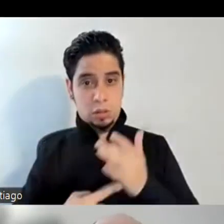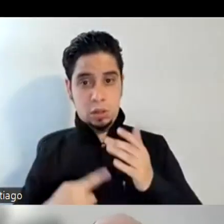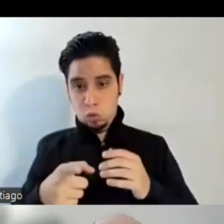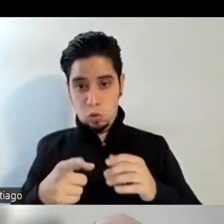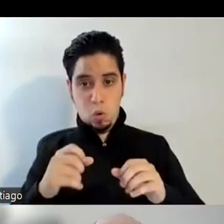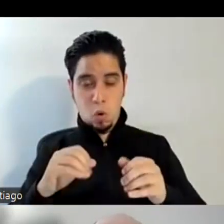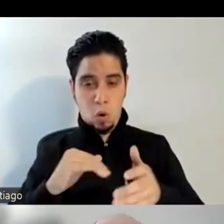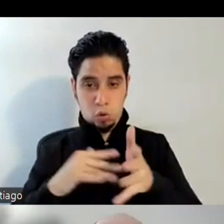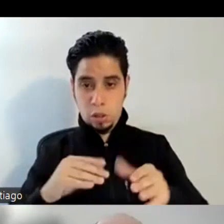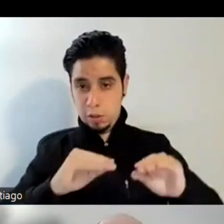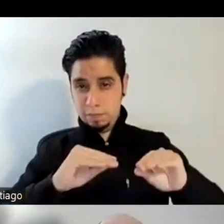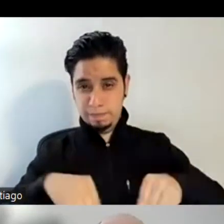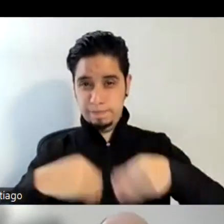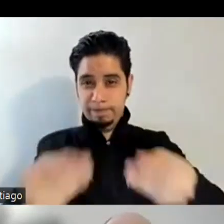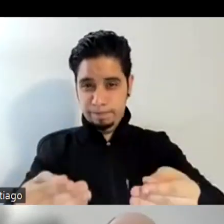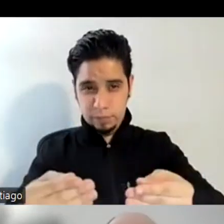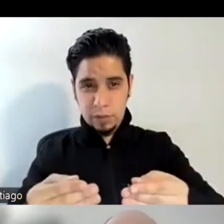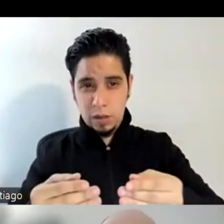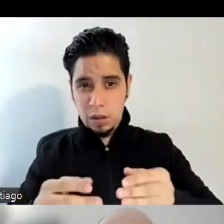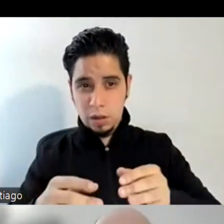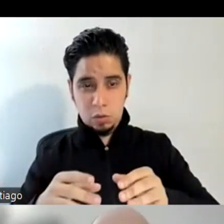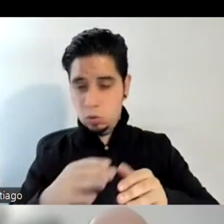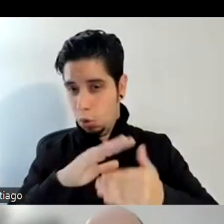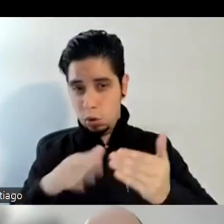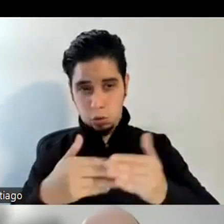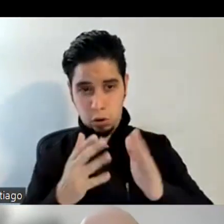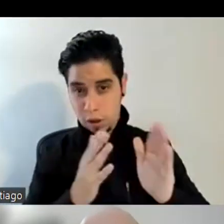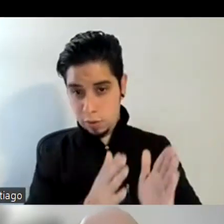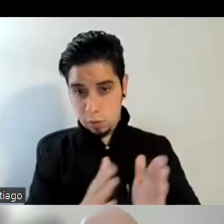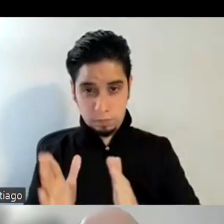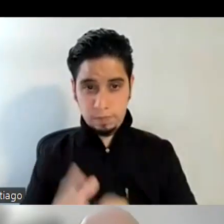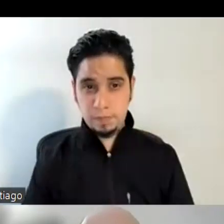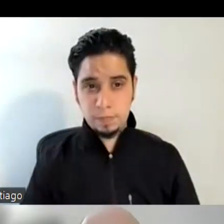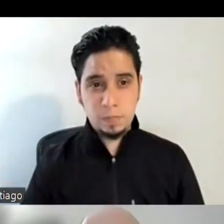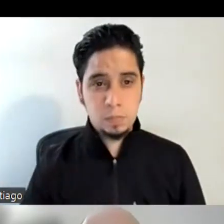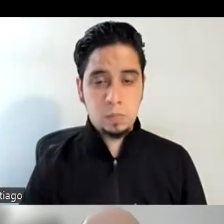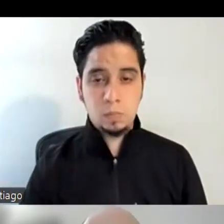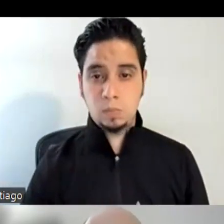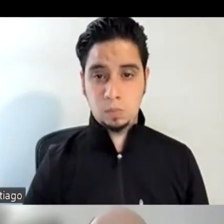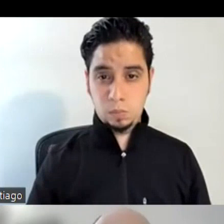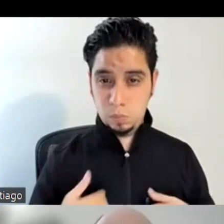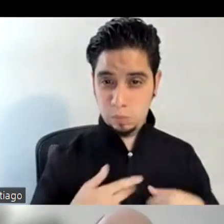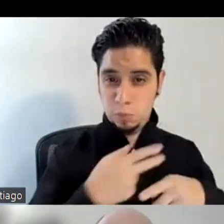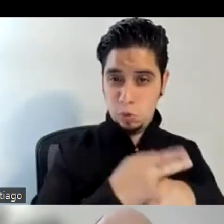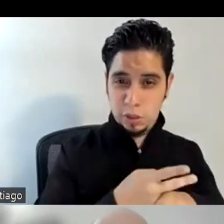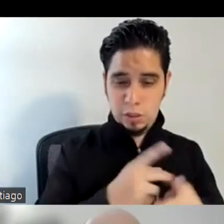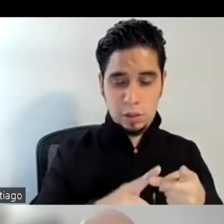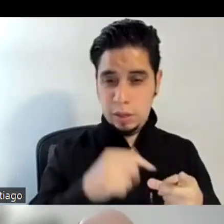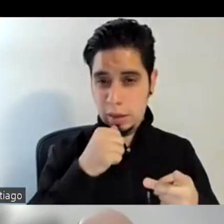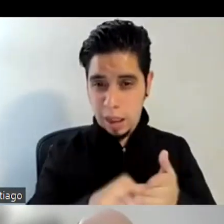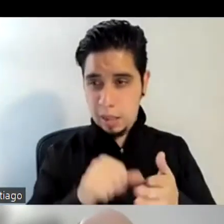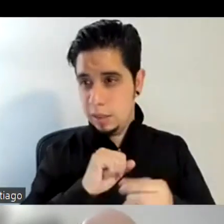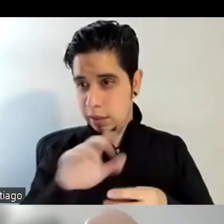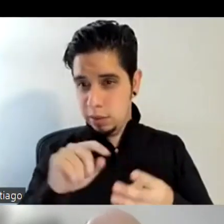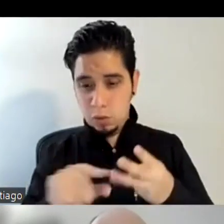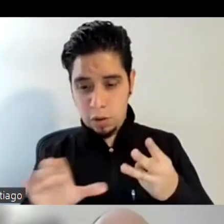los estudiantes. O sea, esto es organización. Sí. Porque igual que tú, yo tengo que producir, pero tengo que escribir la carta, pero tengo que hacer esto,